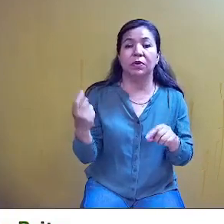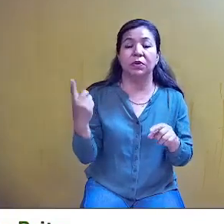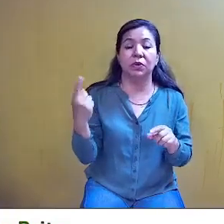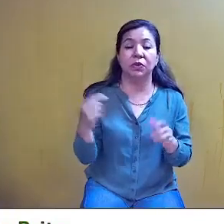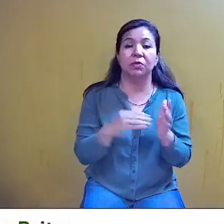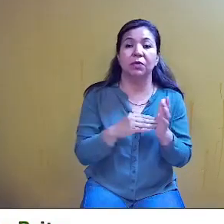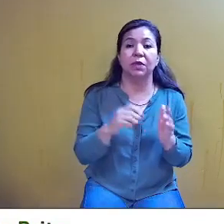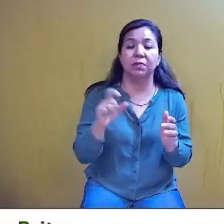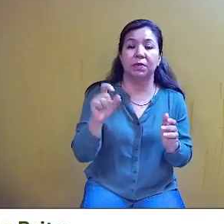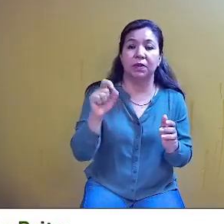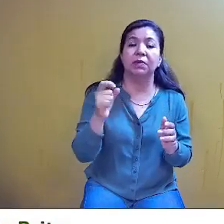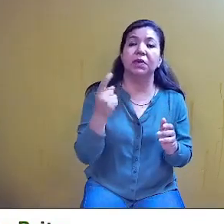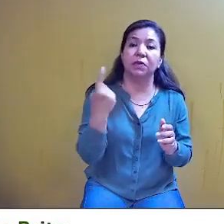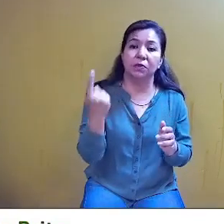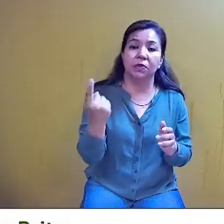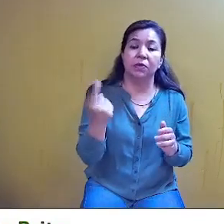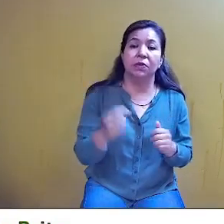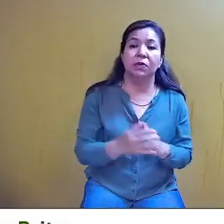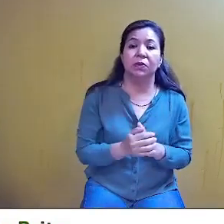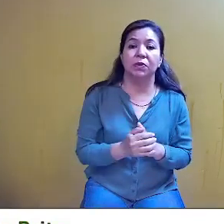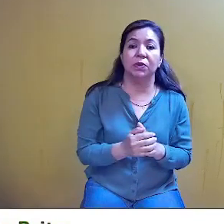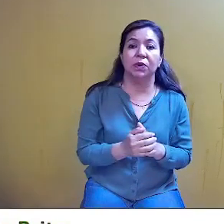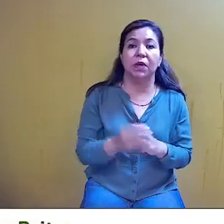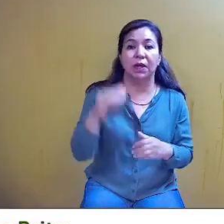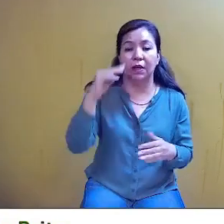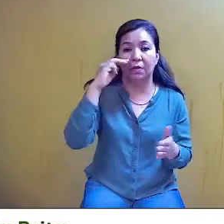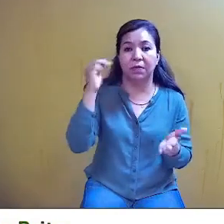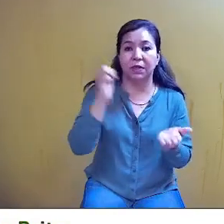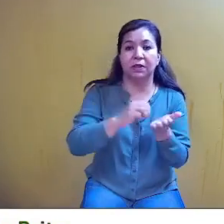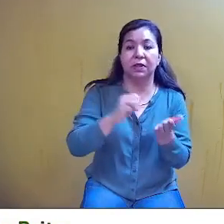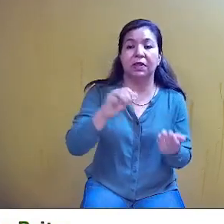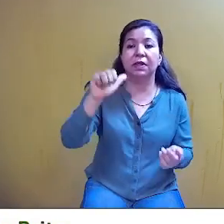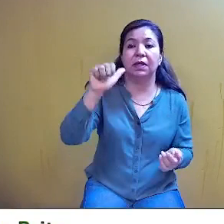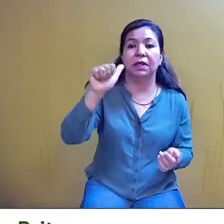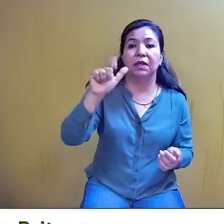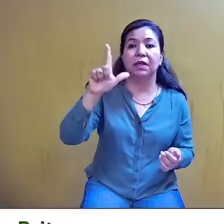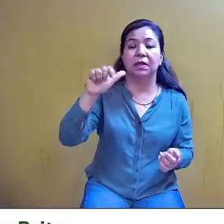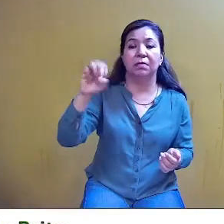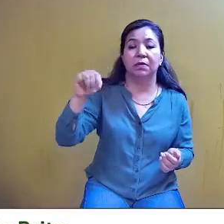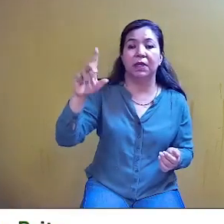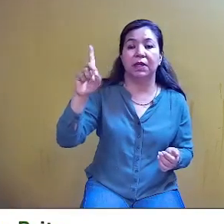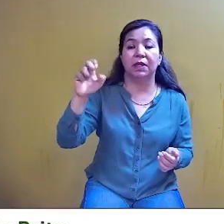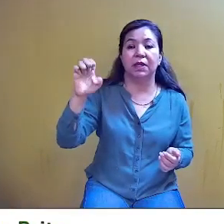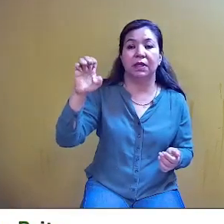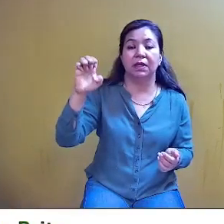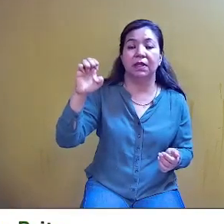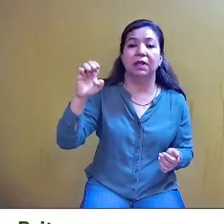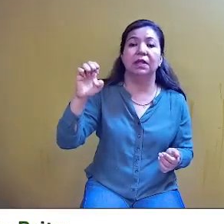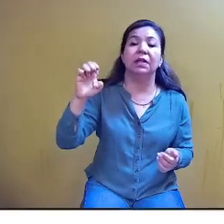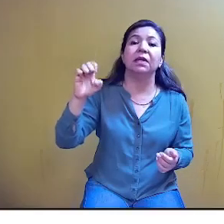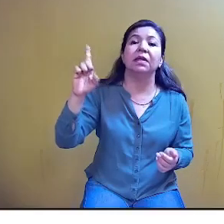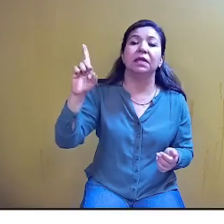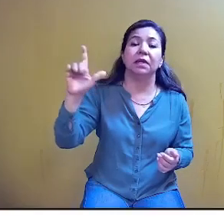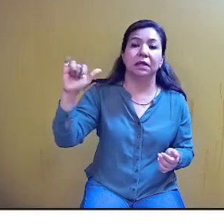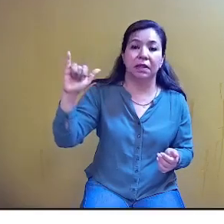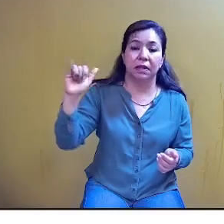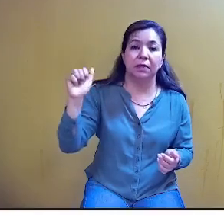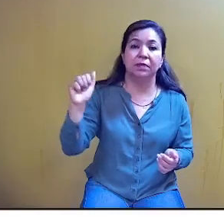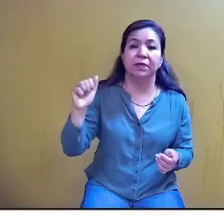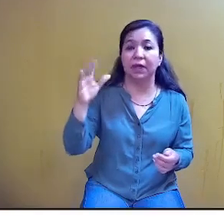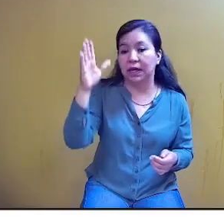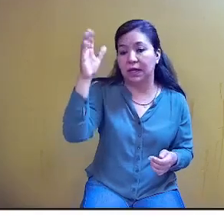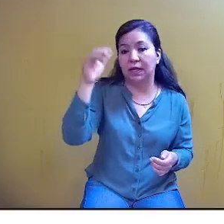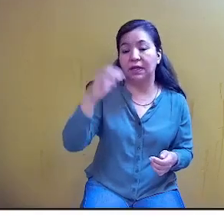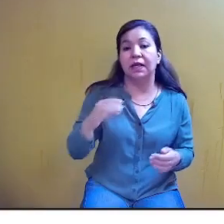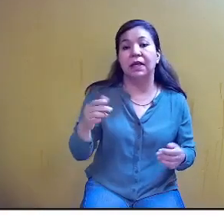el cual fue turnado a la ponencia a cargo de la magistrada Almadelia Eugenio Alcaraz. Por lo tanto, le solicito al secretario general de Acuerdos